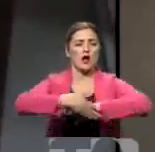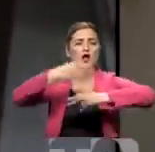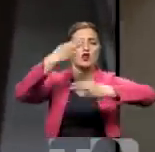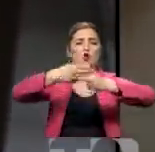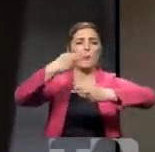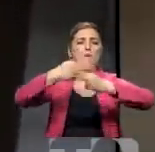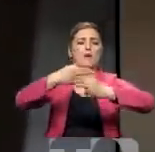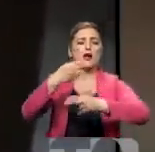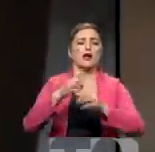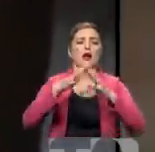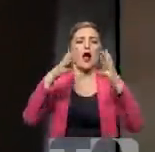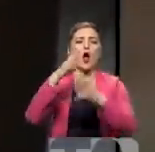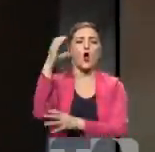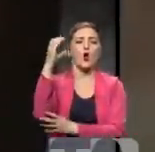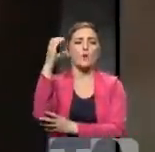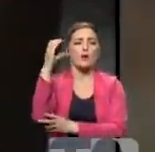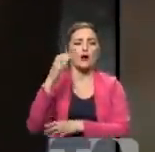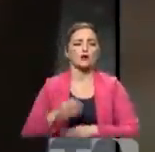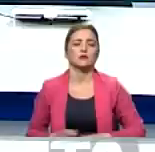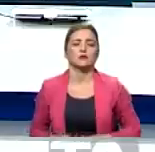Colón.